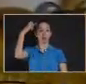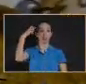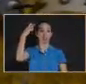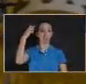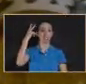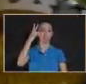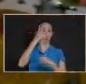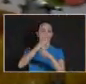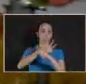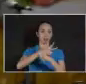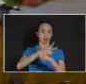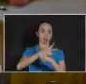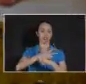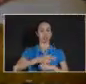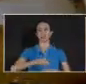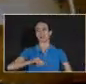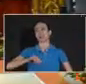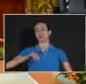de Afganistán,